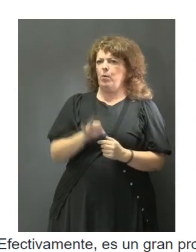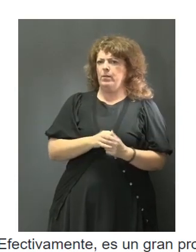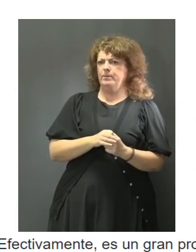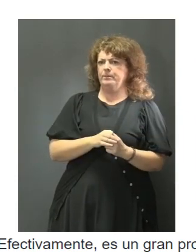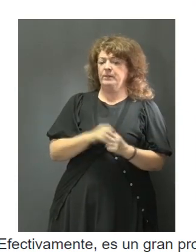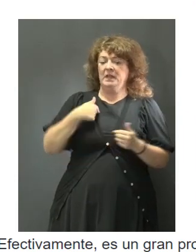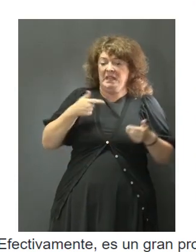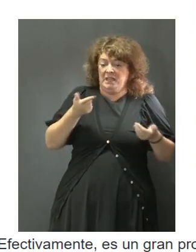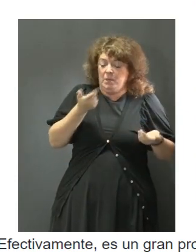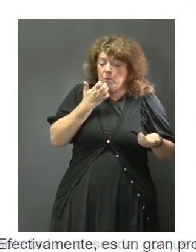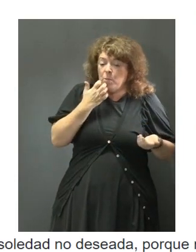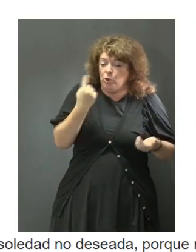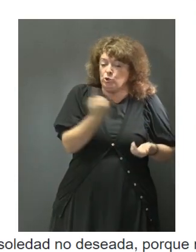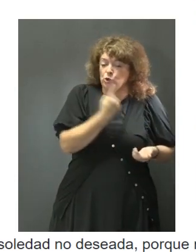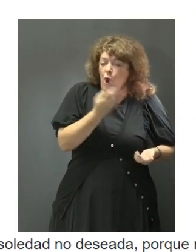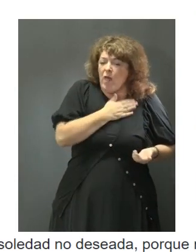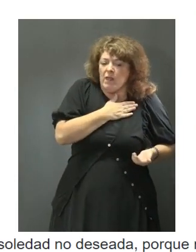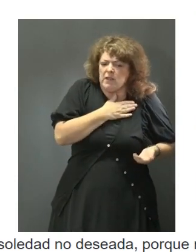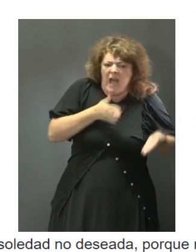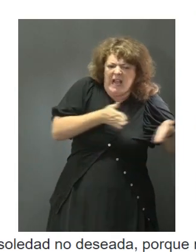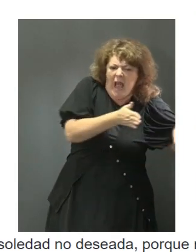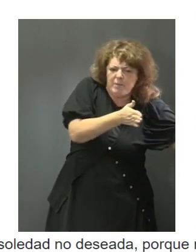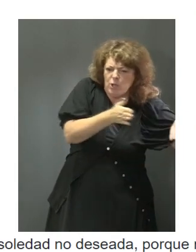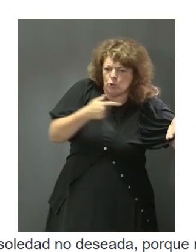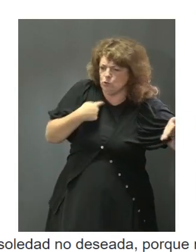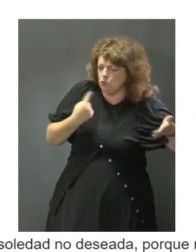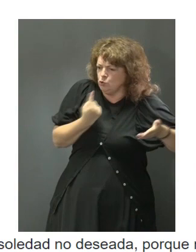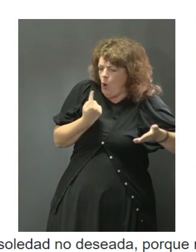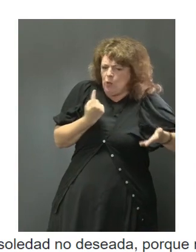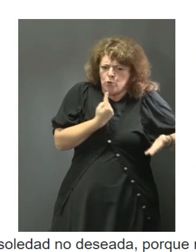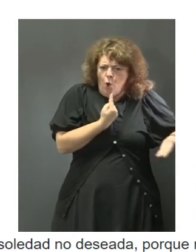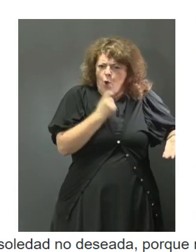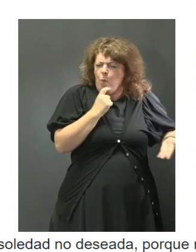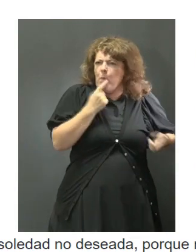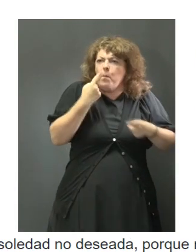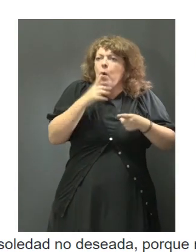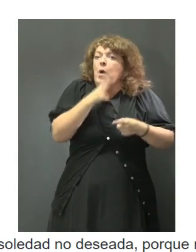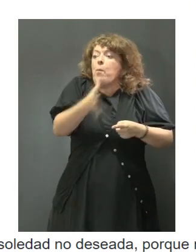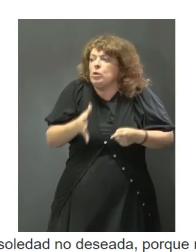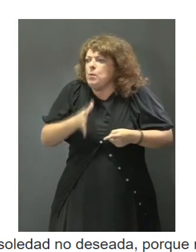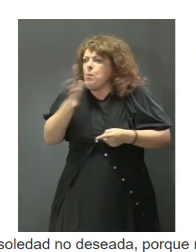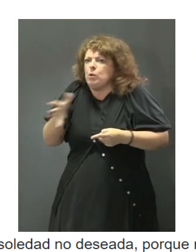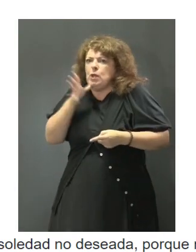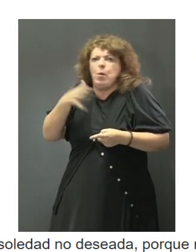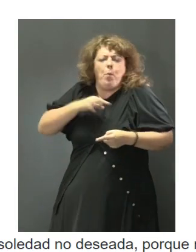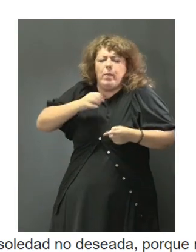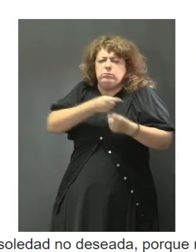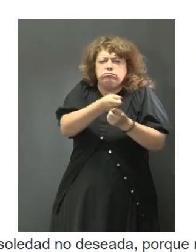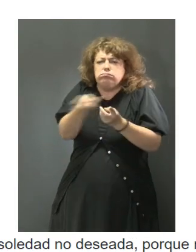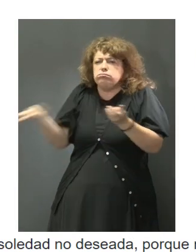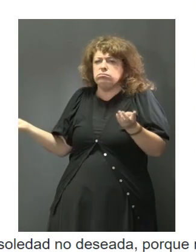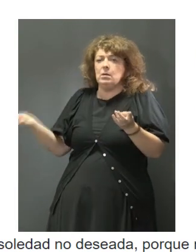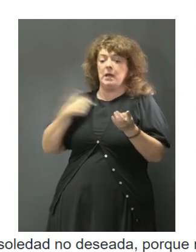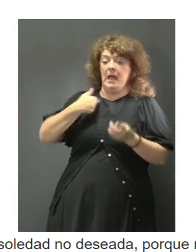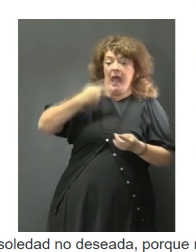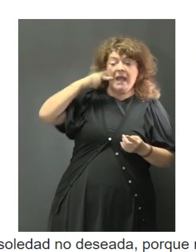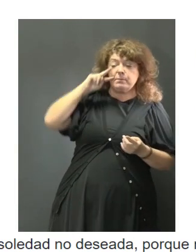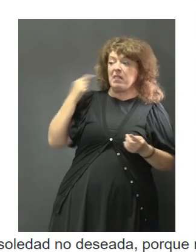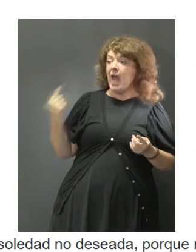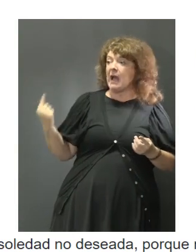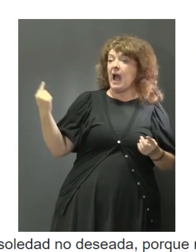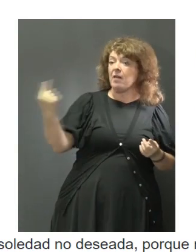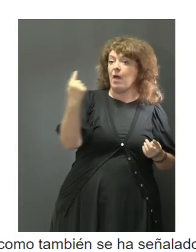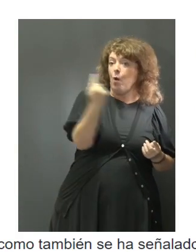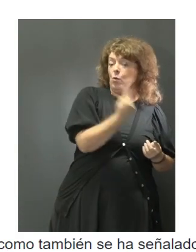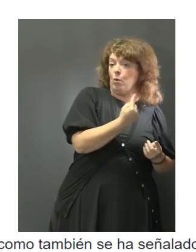llevar a la soledad no deseada son muy diversos, puede haber muy distintas causas y cada experiencia también,